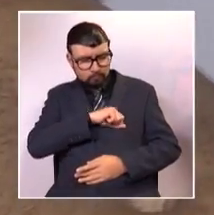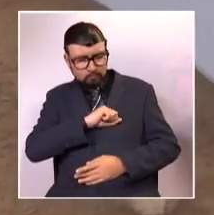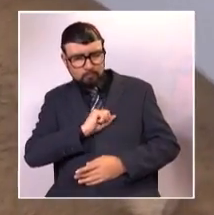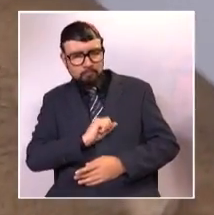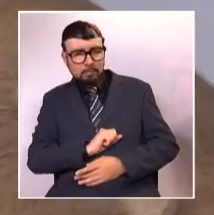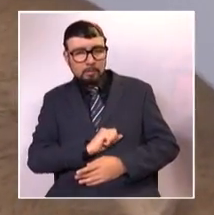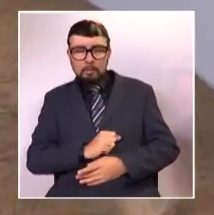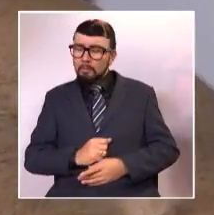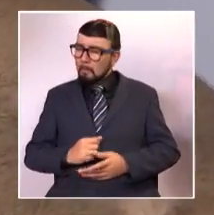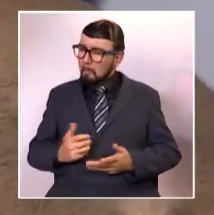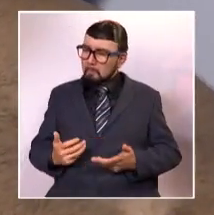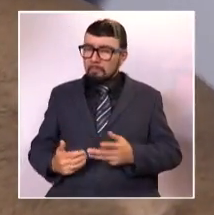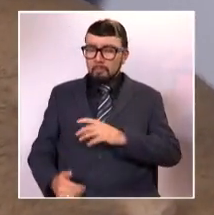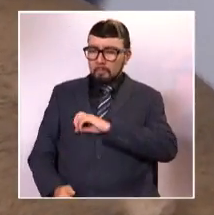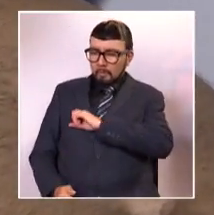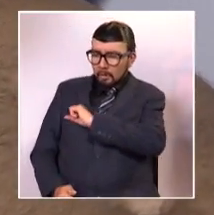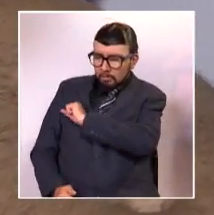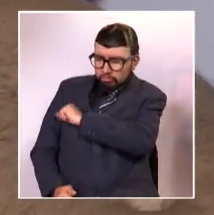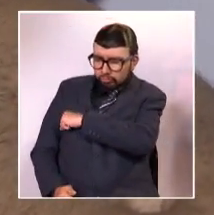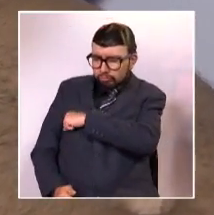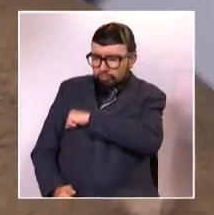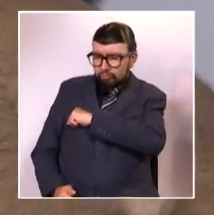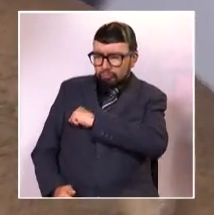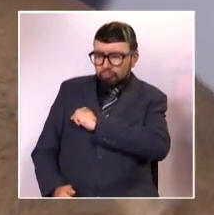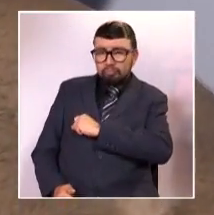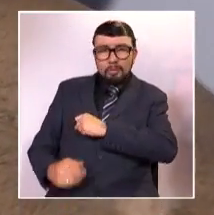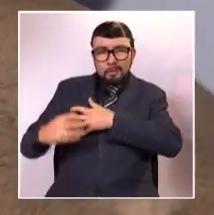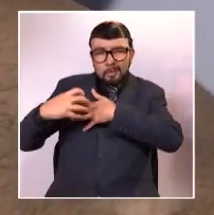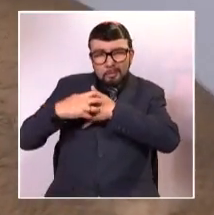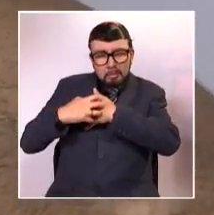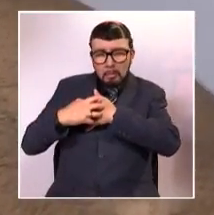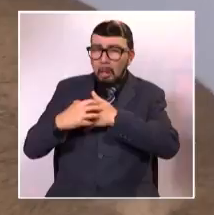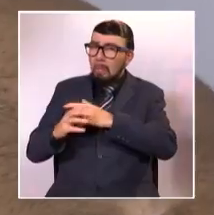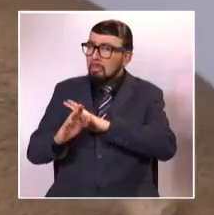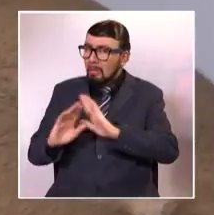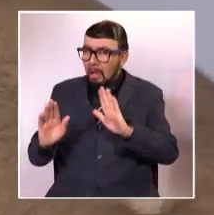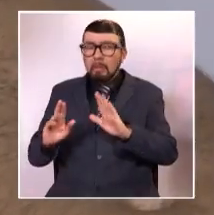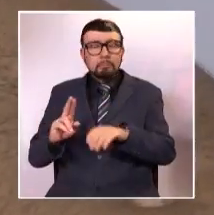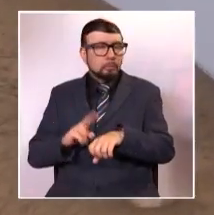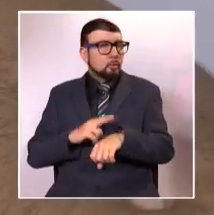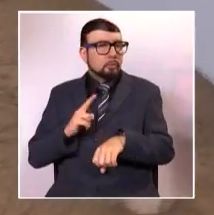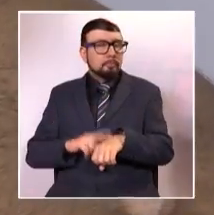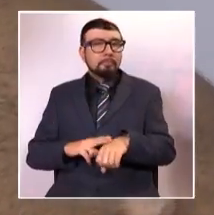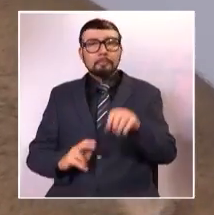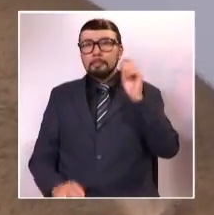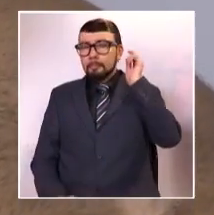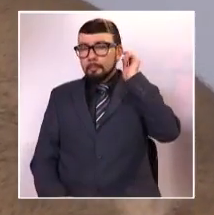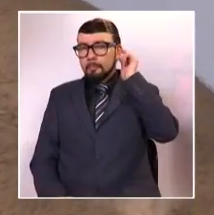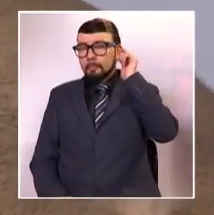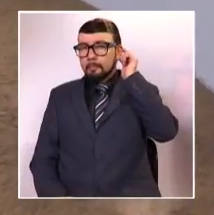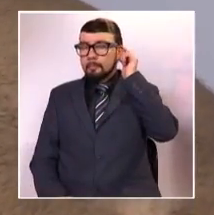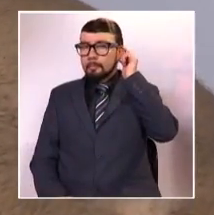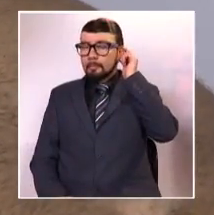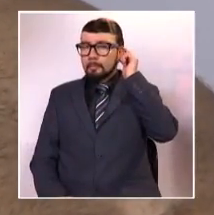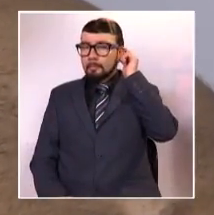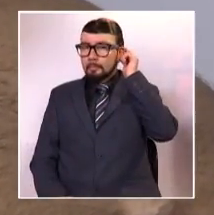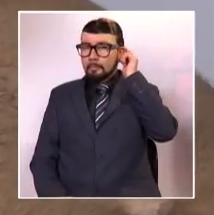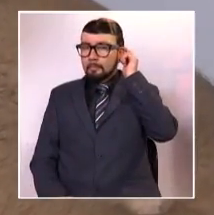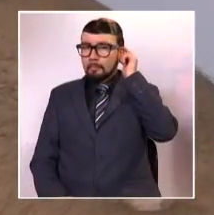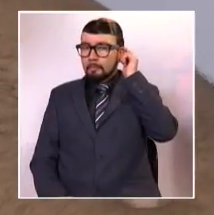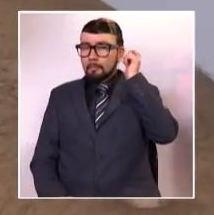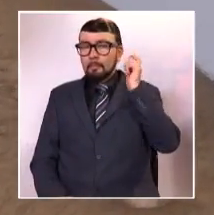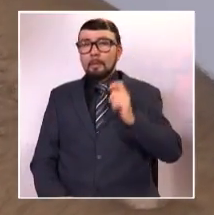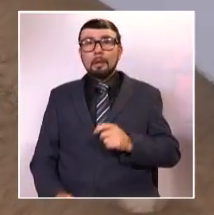Y vemos que no encontramos ninguna masita, completamente normal. Entonces pasamos ya a la